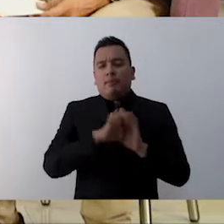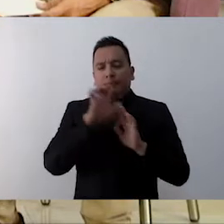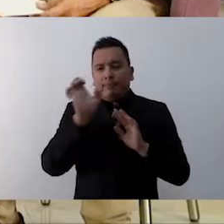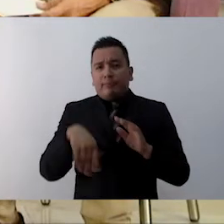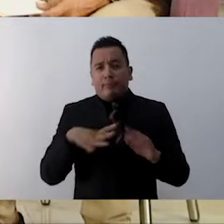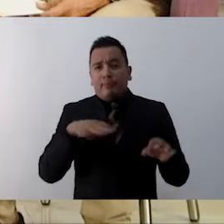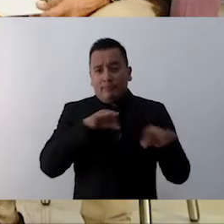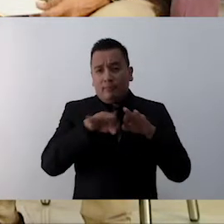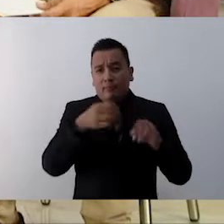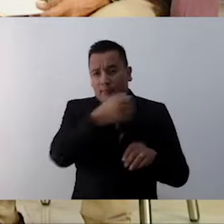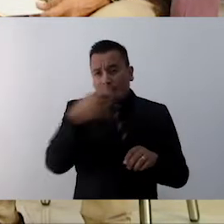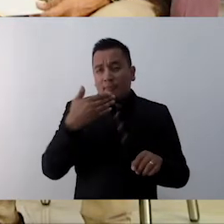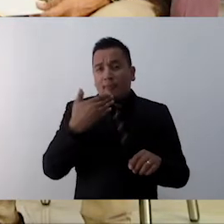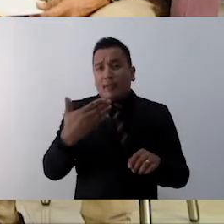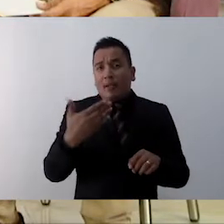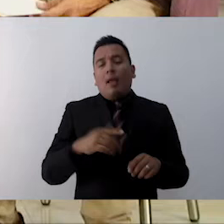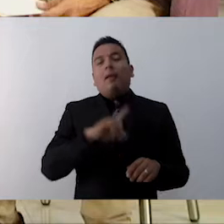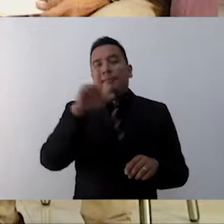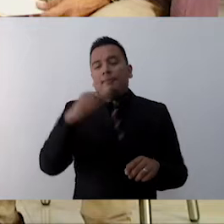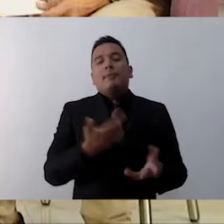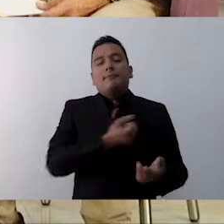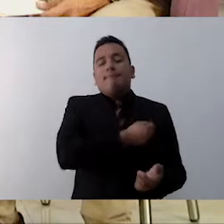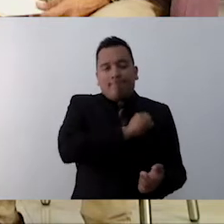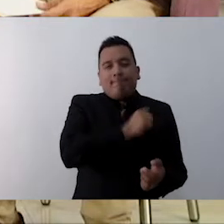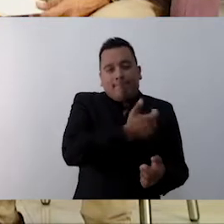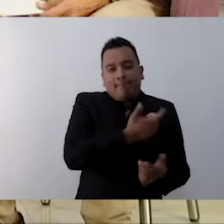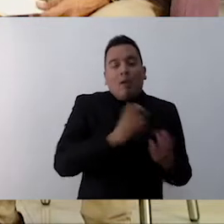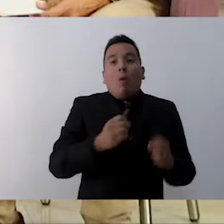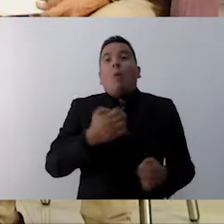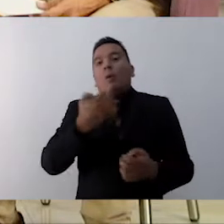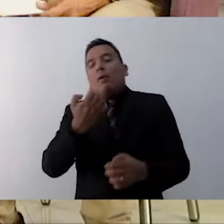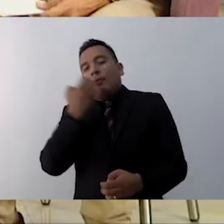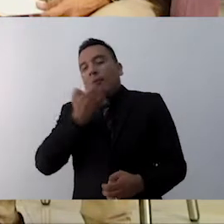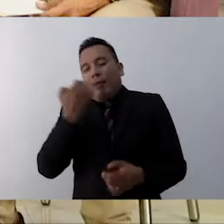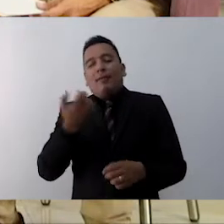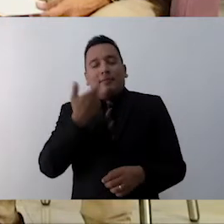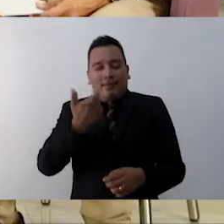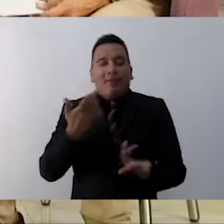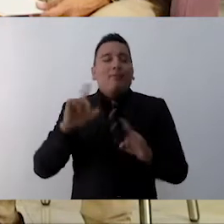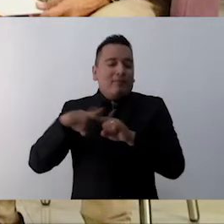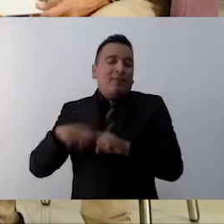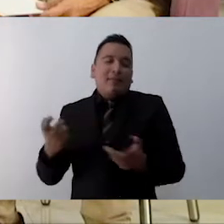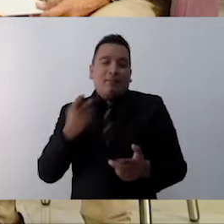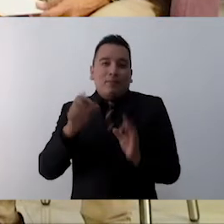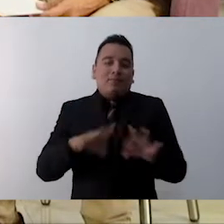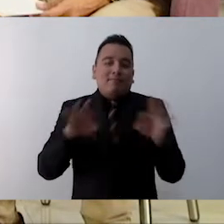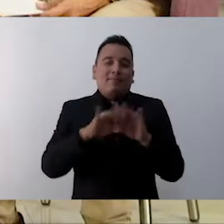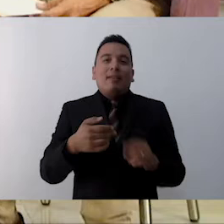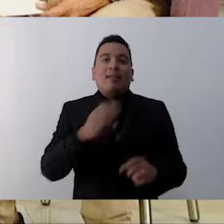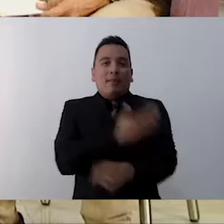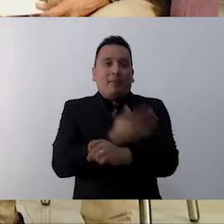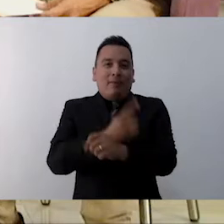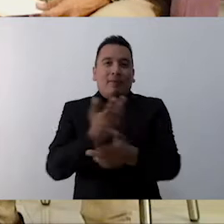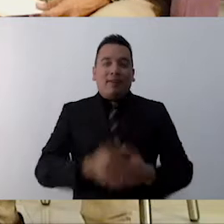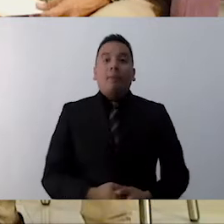¿no? Y finalmente, pues uno muy directamente ligado con el tema de la selección de representantes, que tiene que